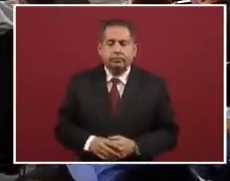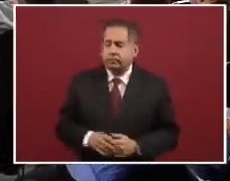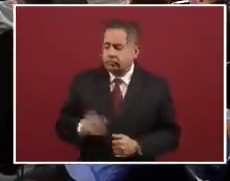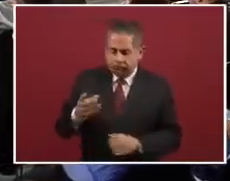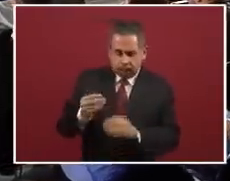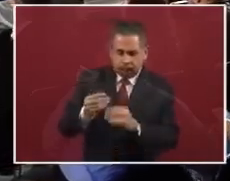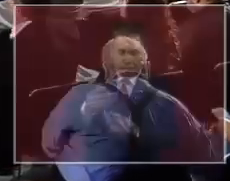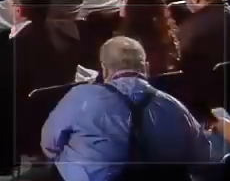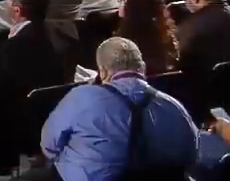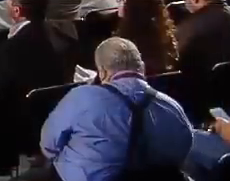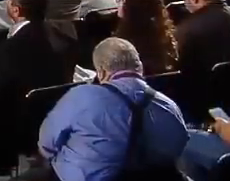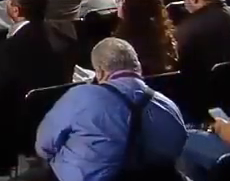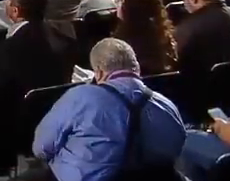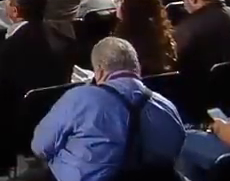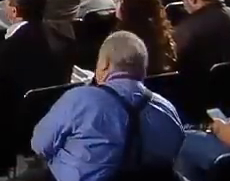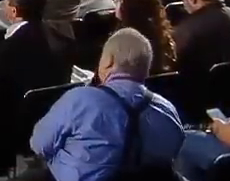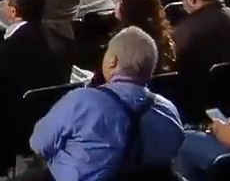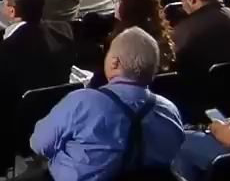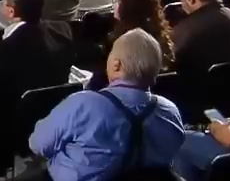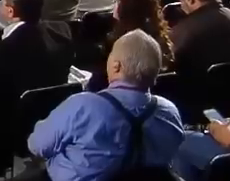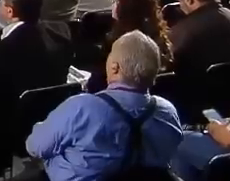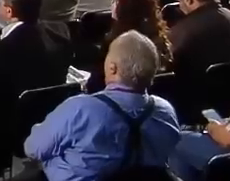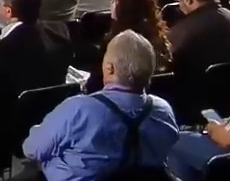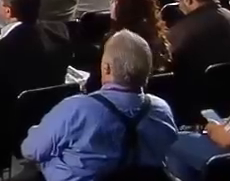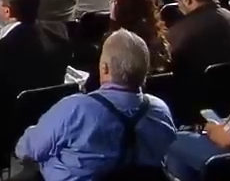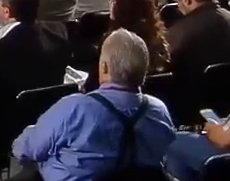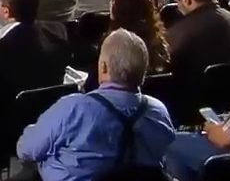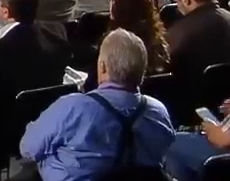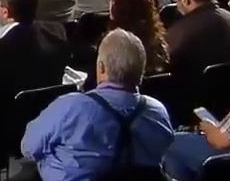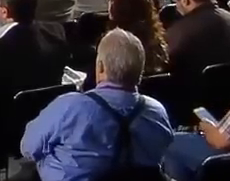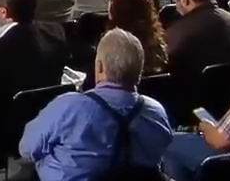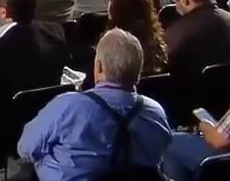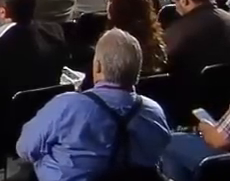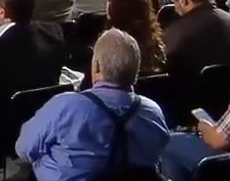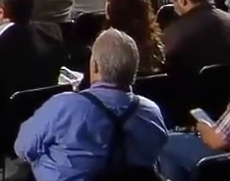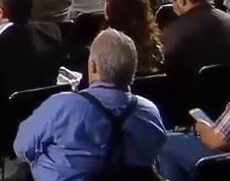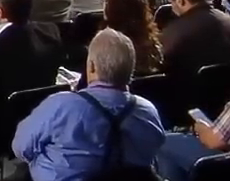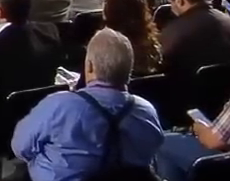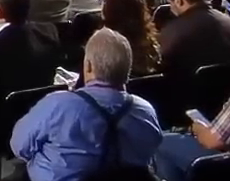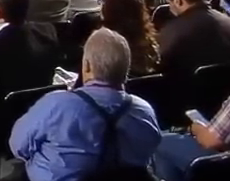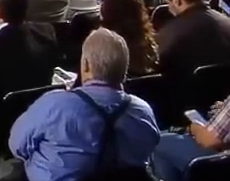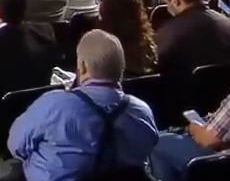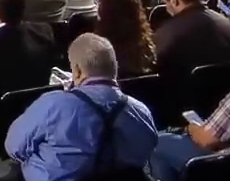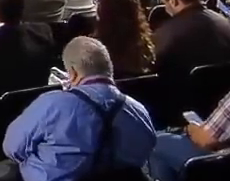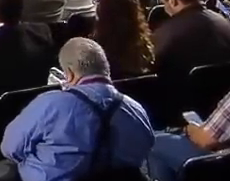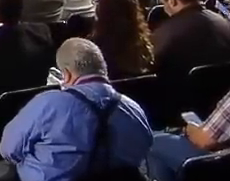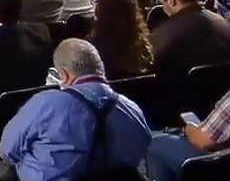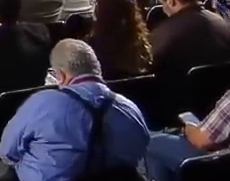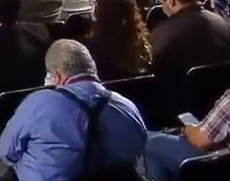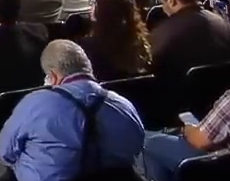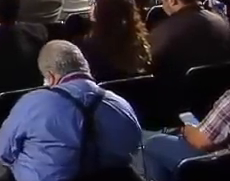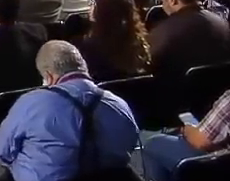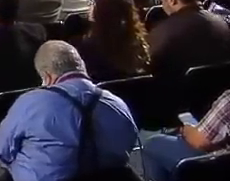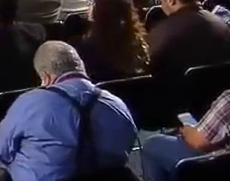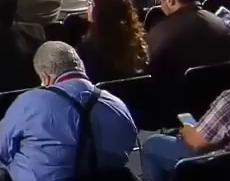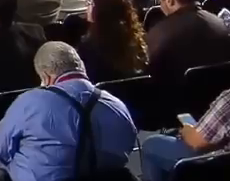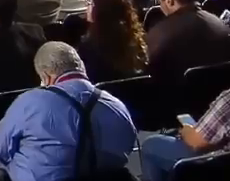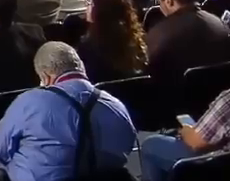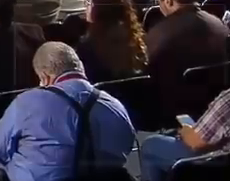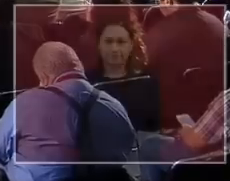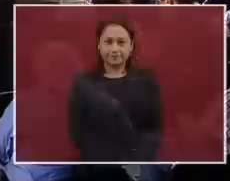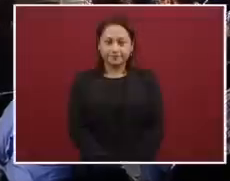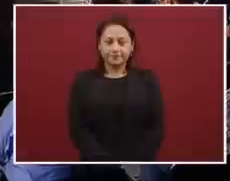Tienes mucha razón. Bueno, explico. En lo que hace al conjunto de programas que acabamos